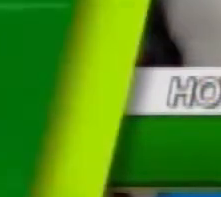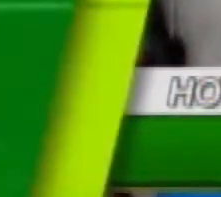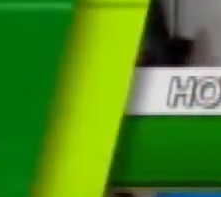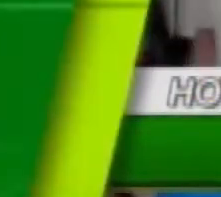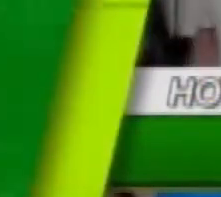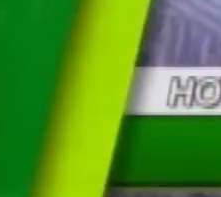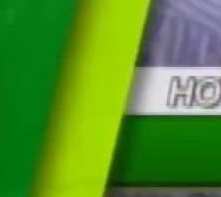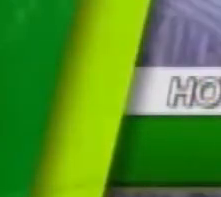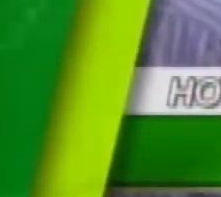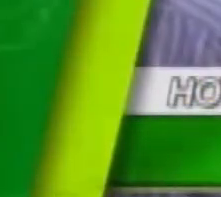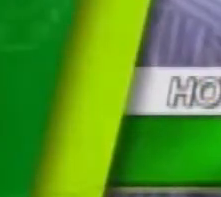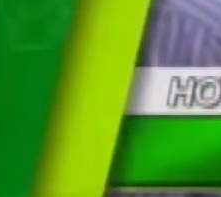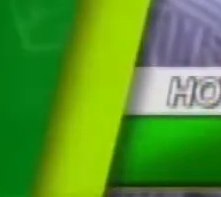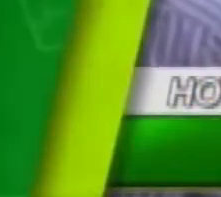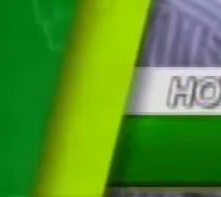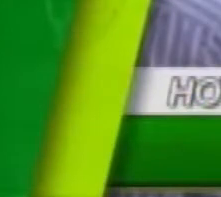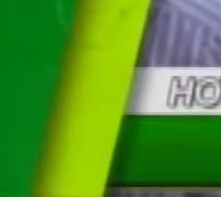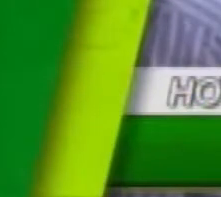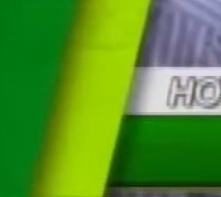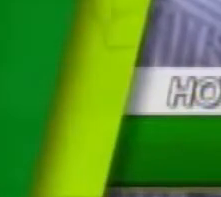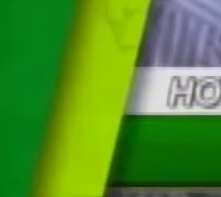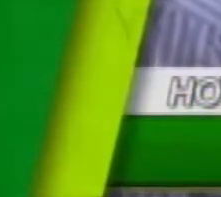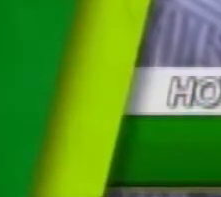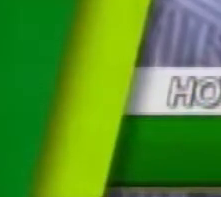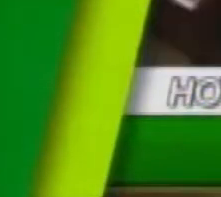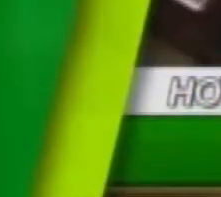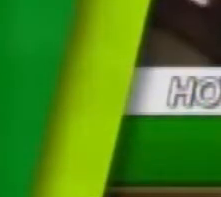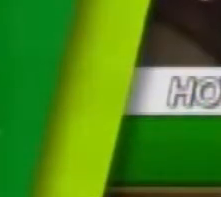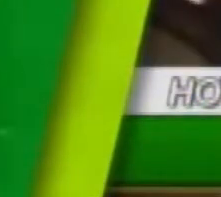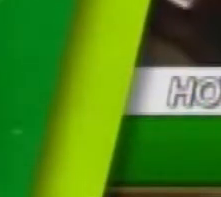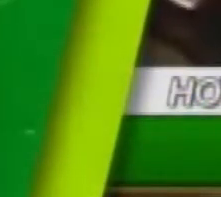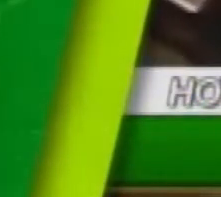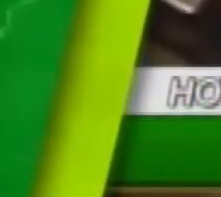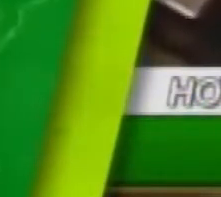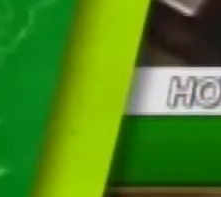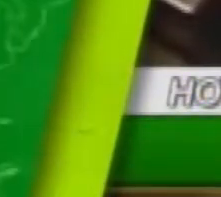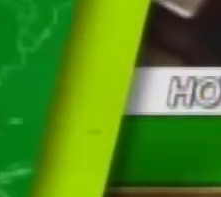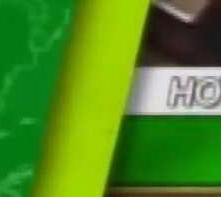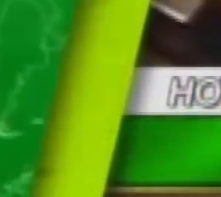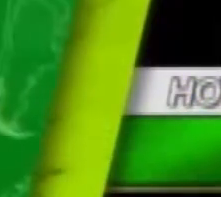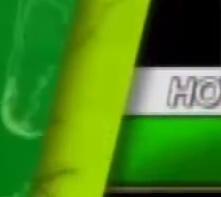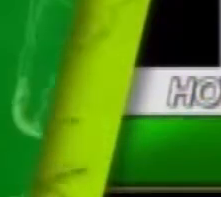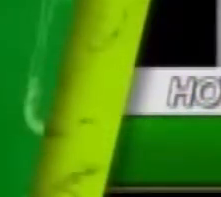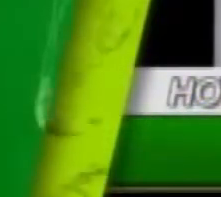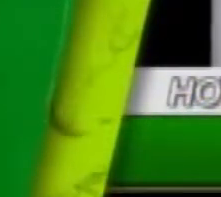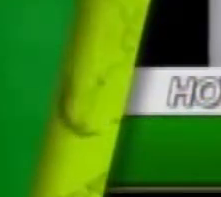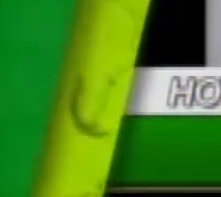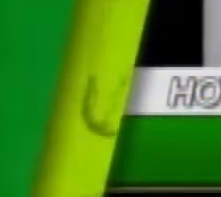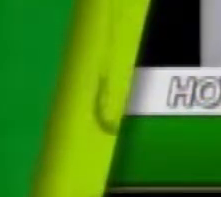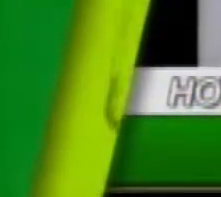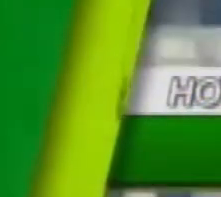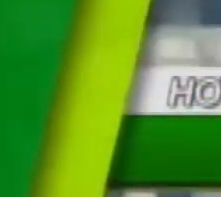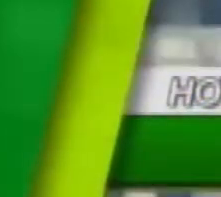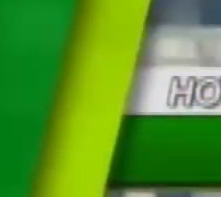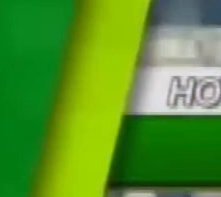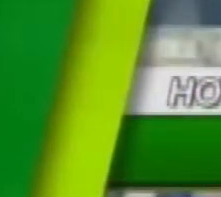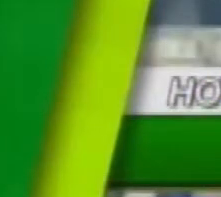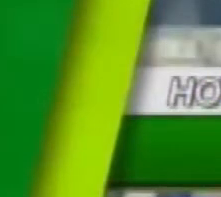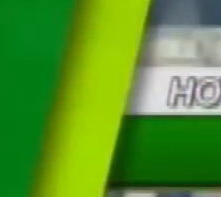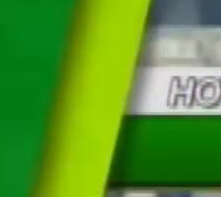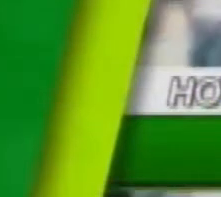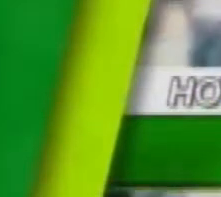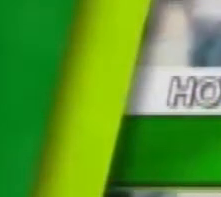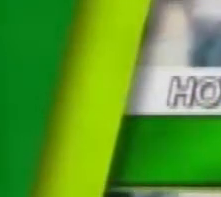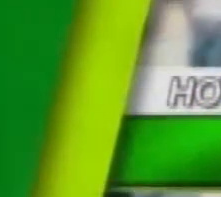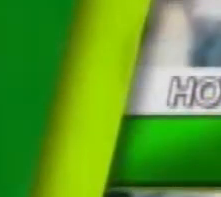Carlos Teisel. Y el parecido entre el concejal y el can que le das de comer y te muerde la mano.